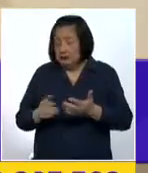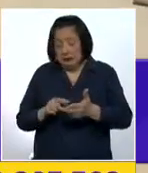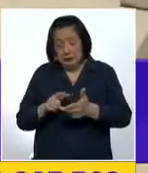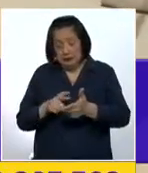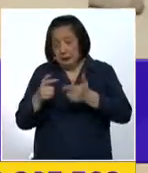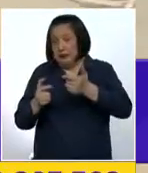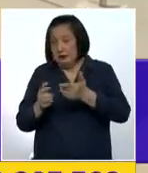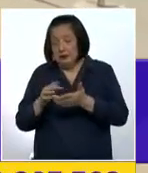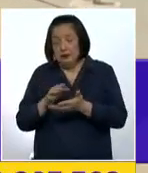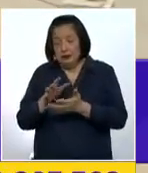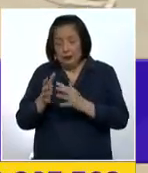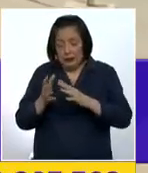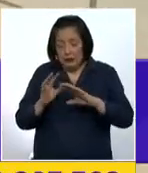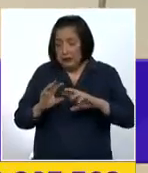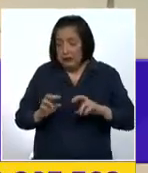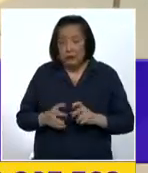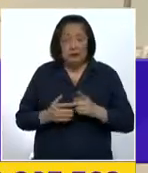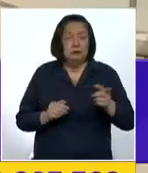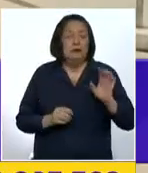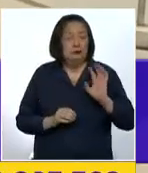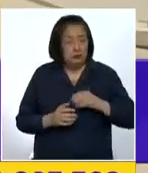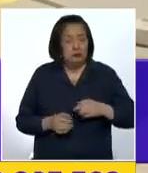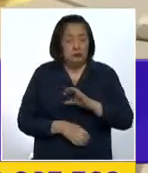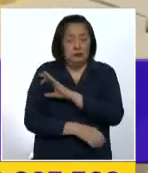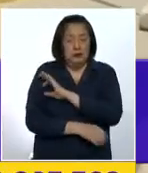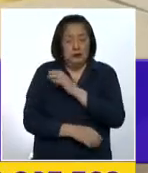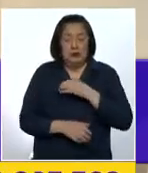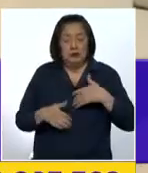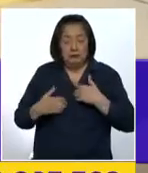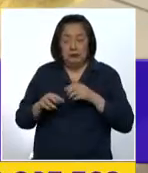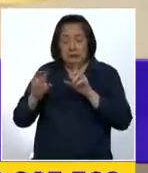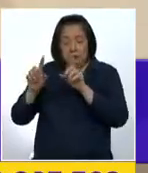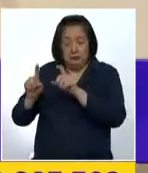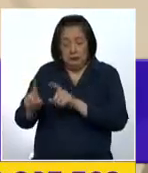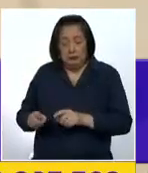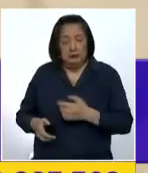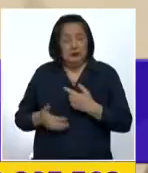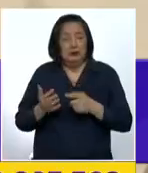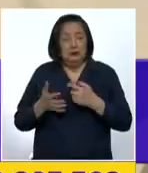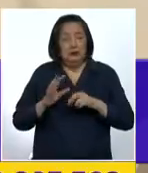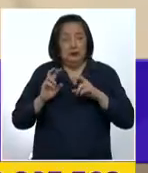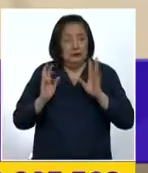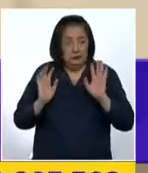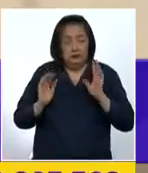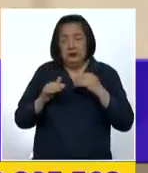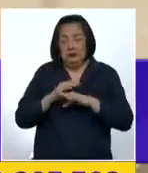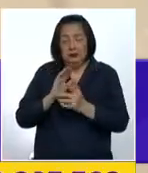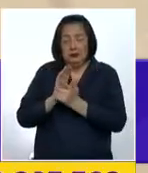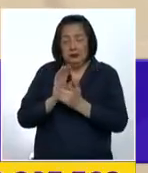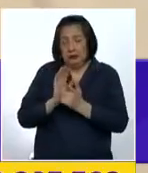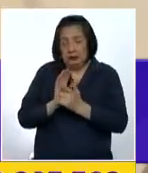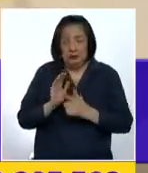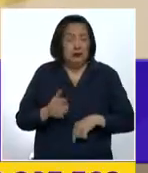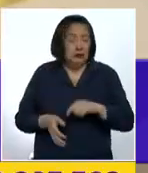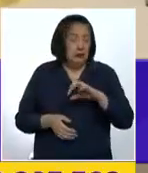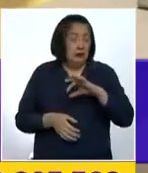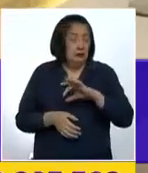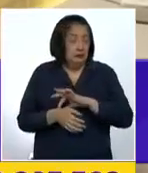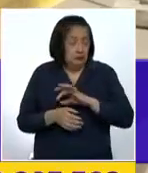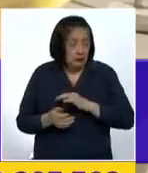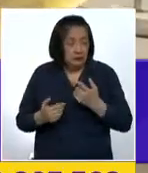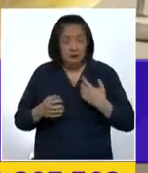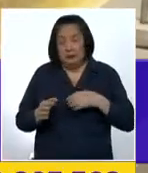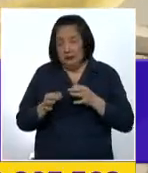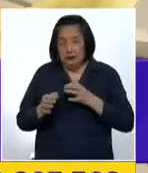muchas cosas, pero se le tiene que tomar la declaración con un fiscal, ¿no? Se le tiene que hacer pruebas y pericias legales en medicina legal para poder determinar